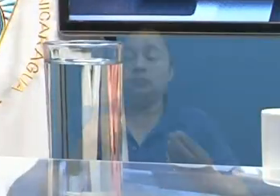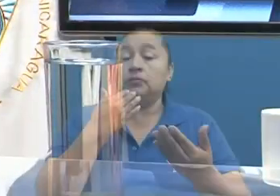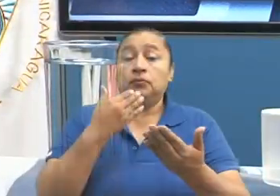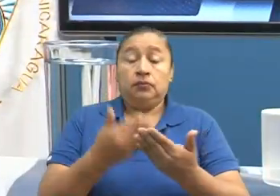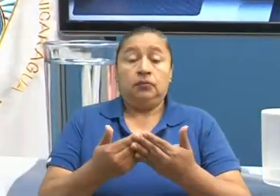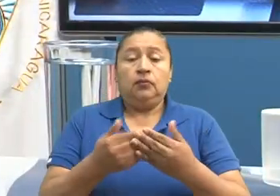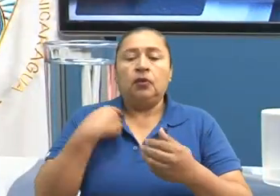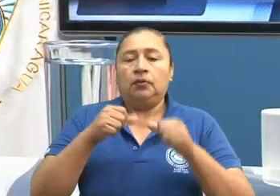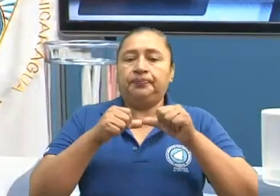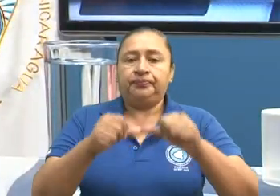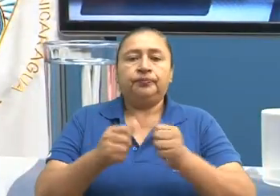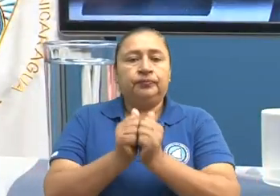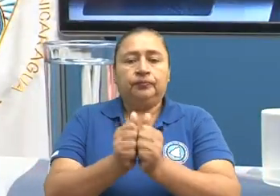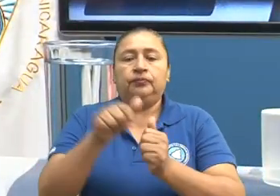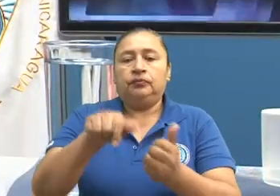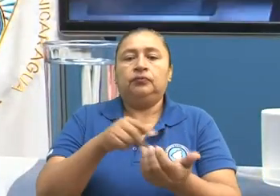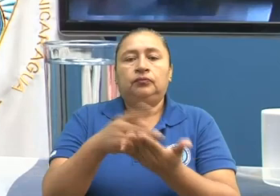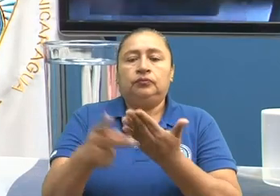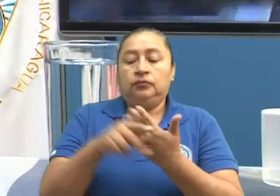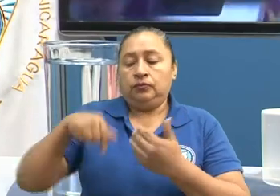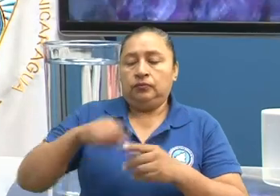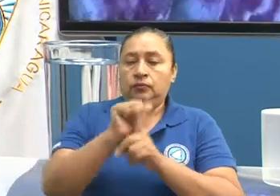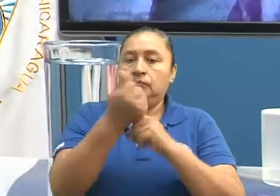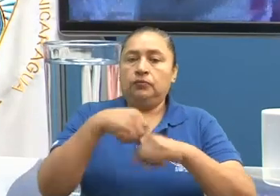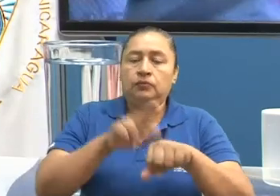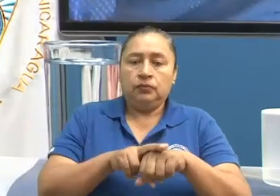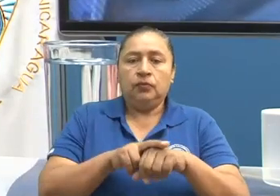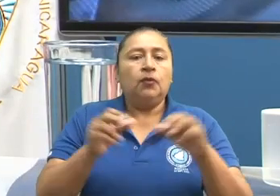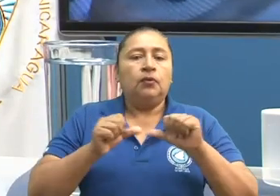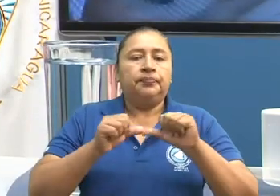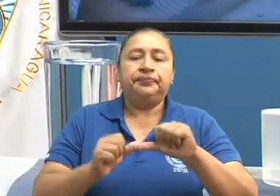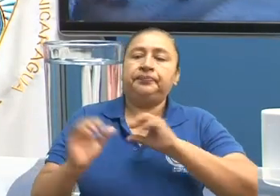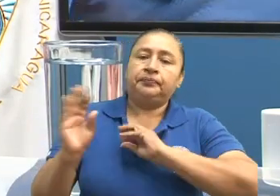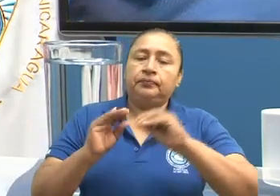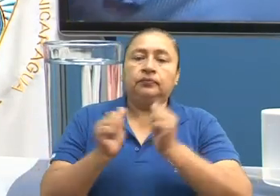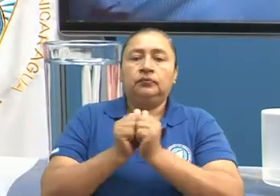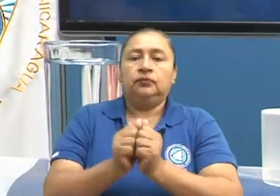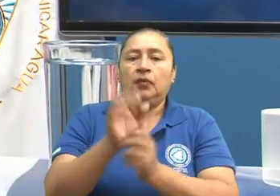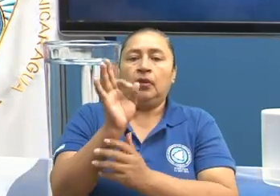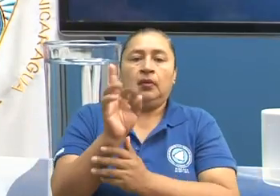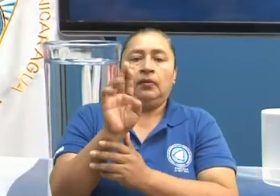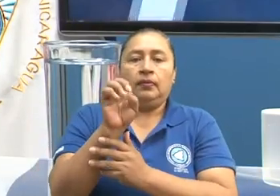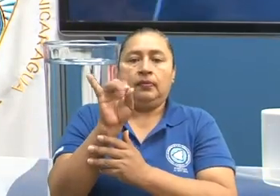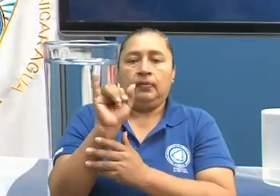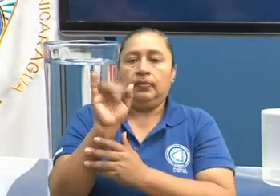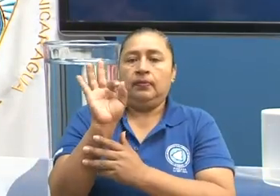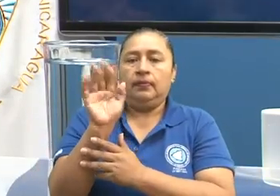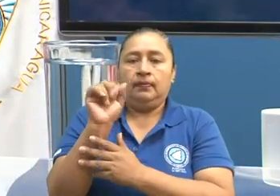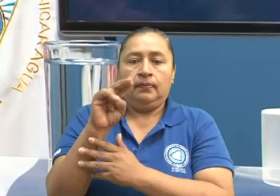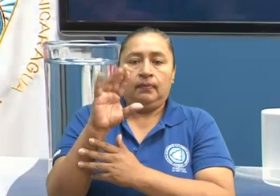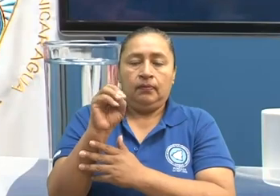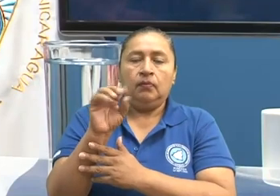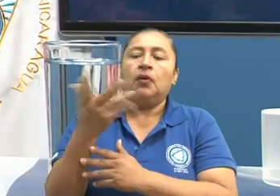Muchísimas gracias por continuar acompañándonos en su programa desde el Parlamento. Continuamos nuestra conversación con el compañero Frei Franco y con él entendemos a detalle